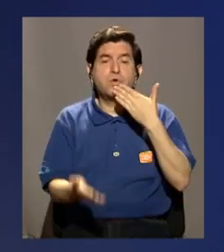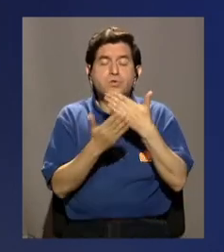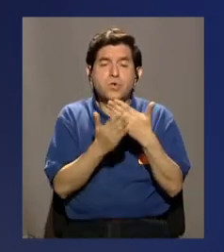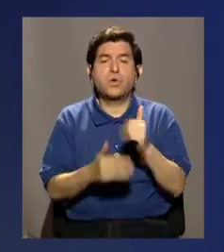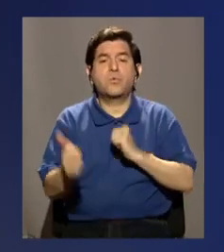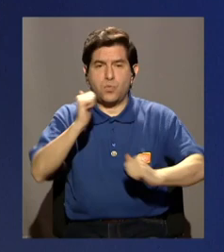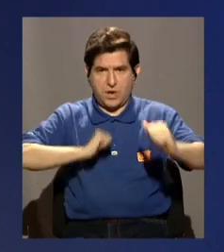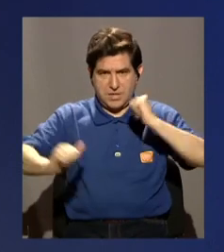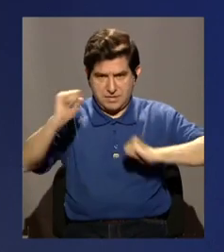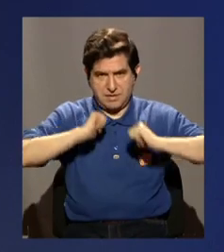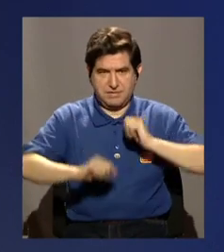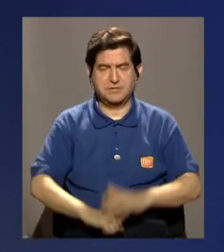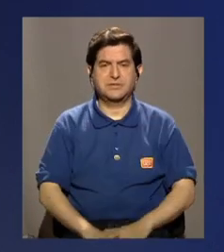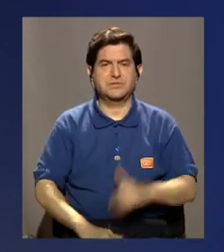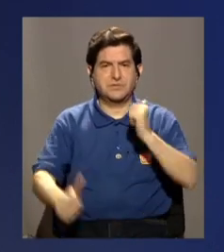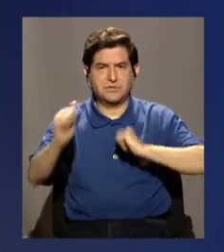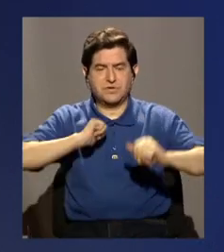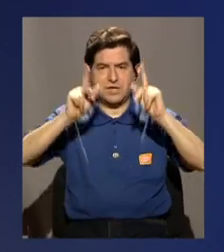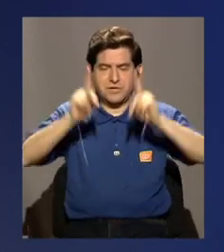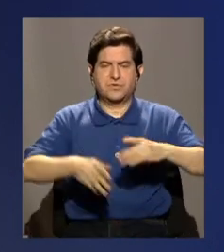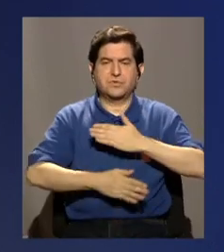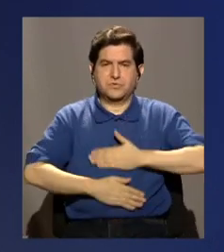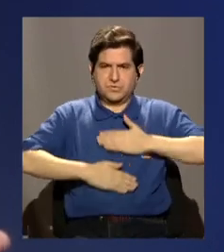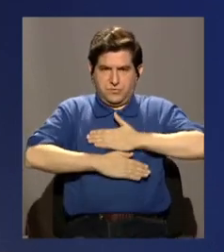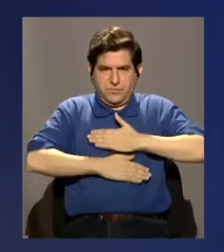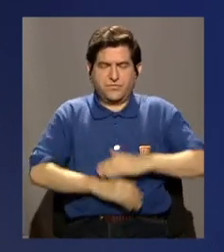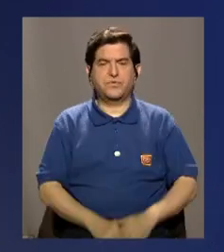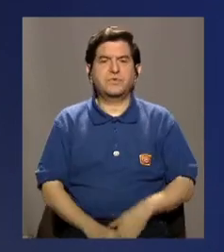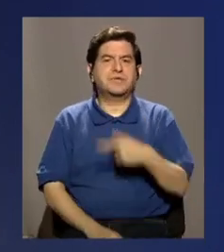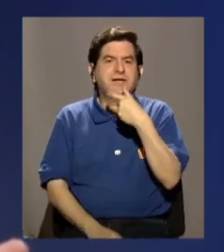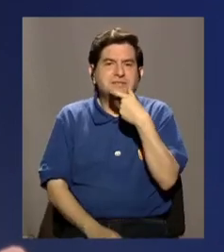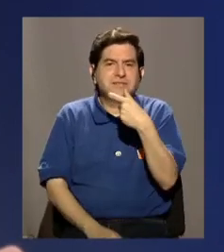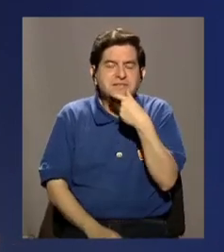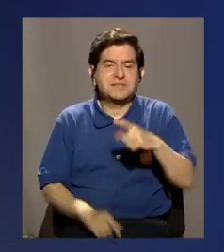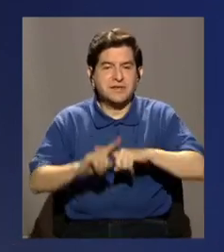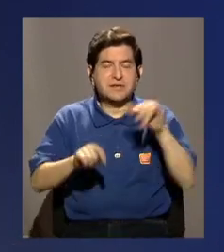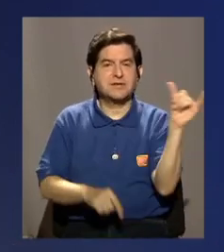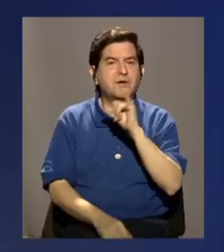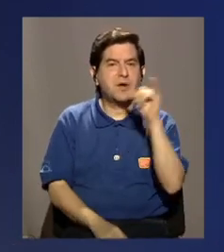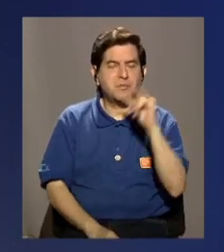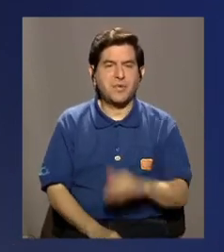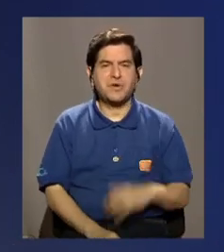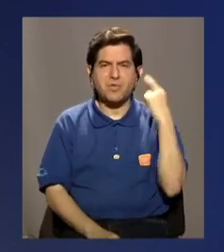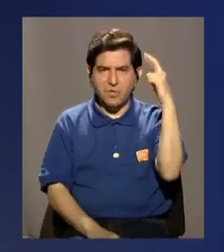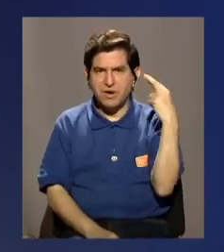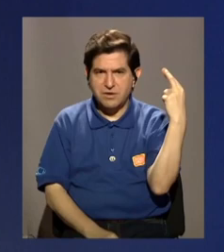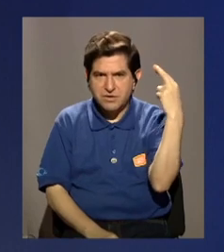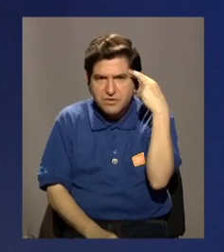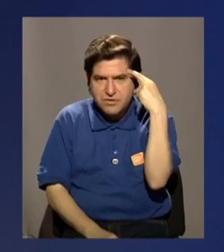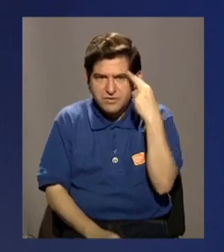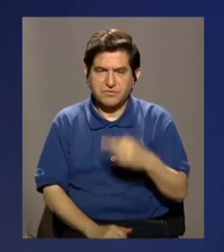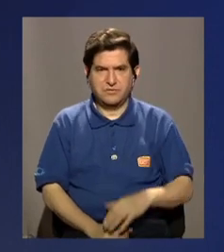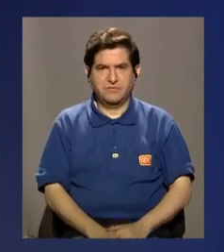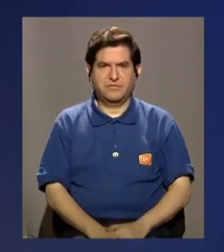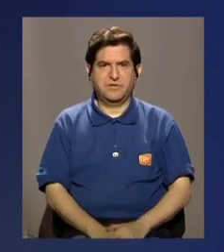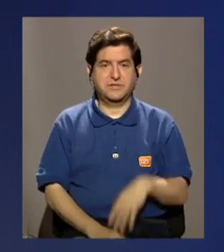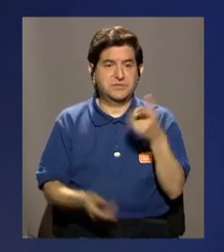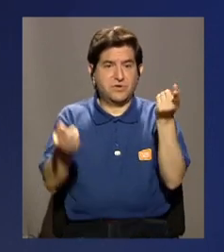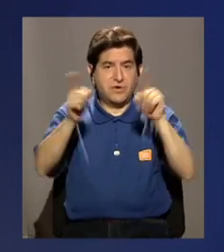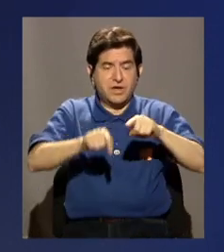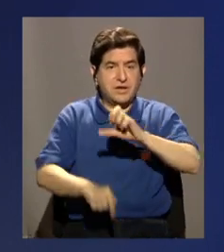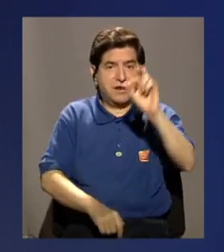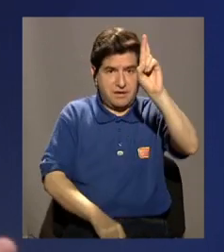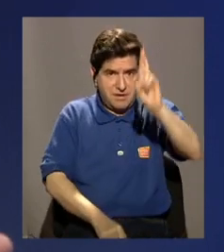hacer buen teatro debe ser un teatro que la gente disfrute que que se ría pero que también reflexione sobre